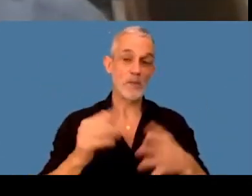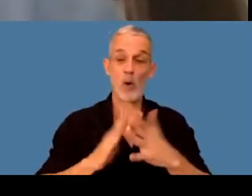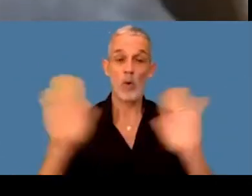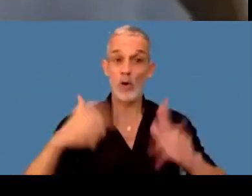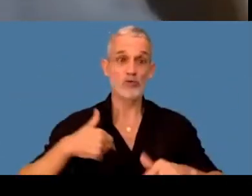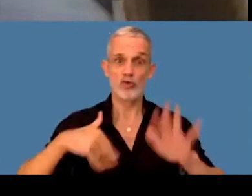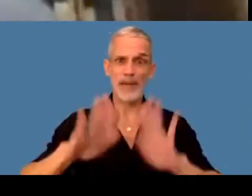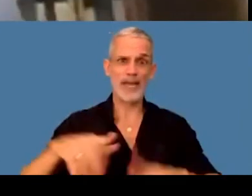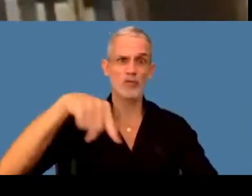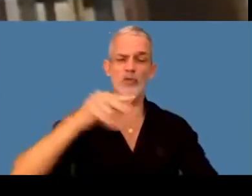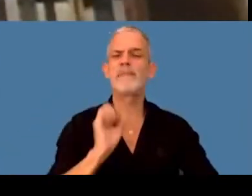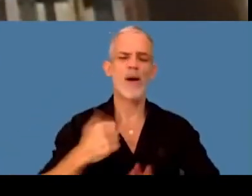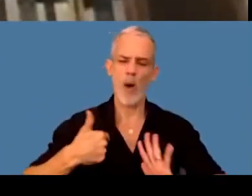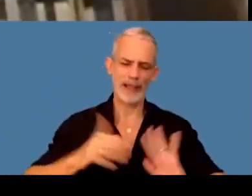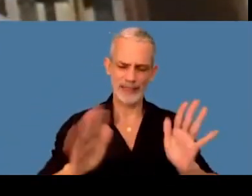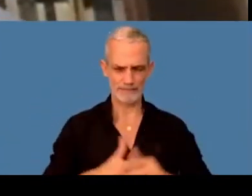lo que me aguante.